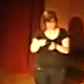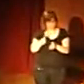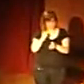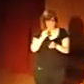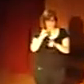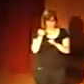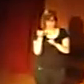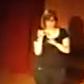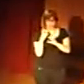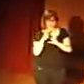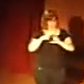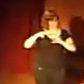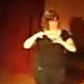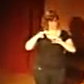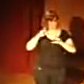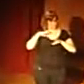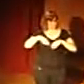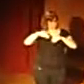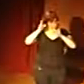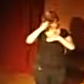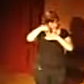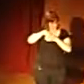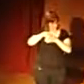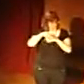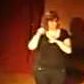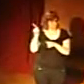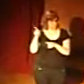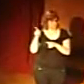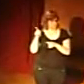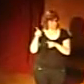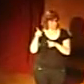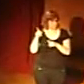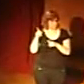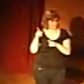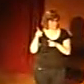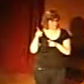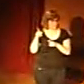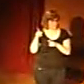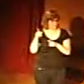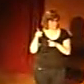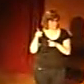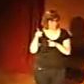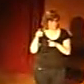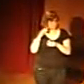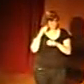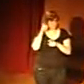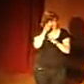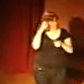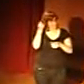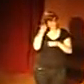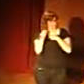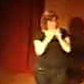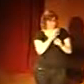obras vistas monumentales de interiores monumentales de Eugenio Lucas hayan pasado por obra de pere villamil